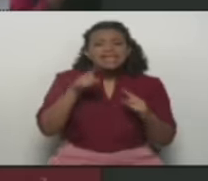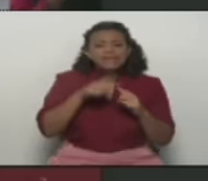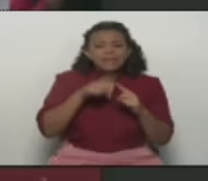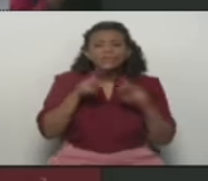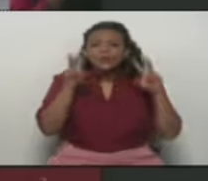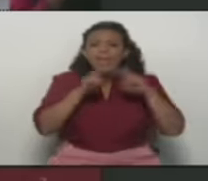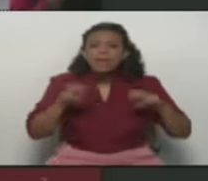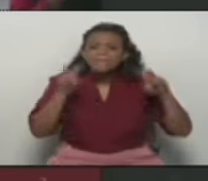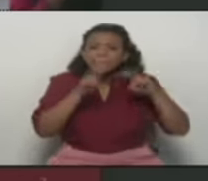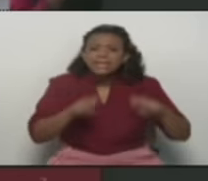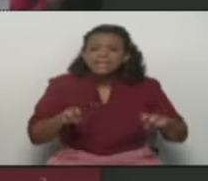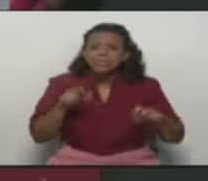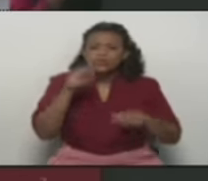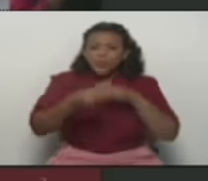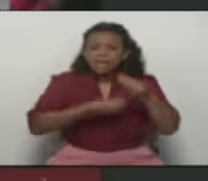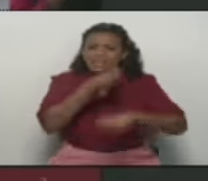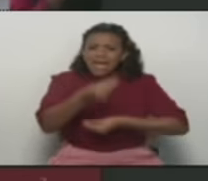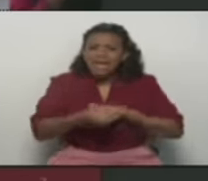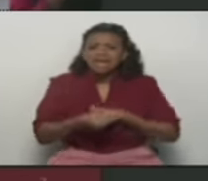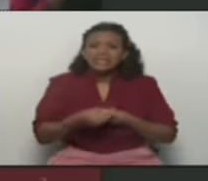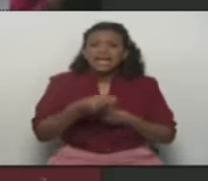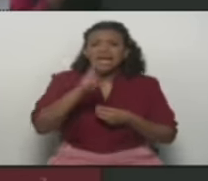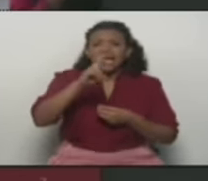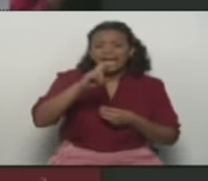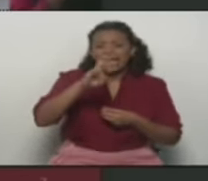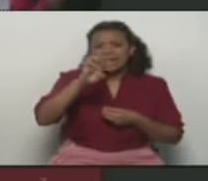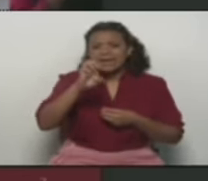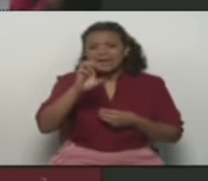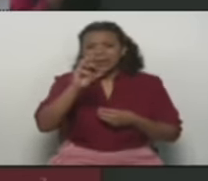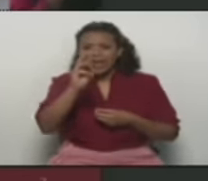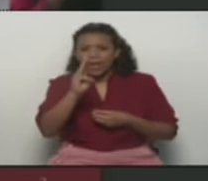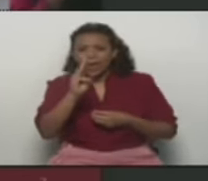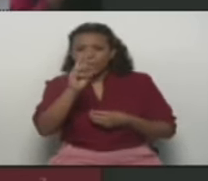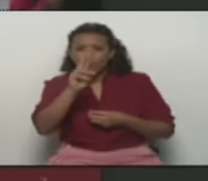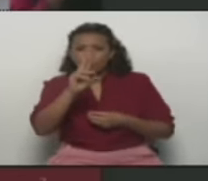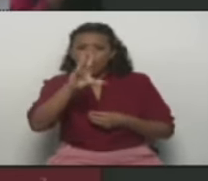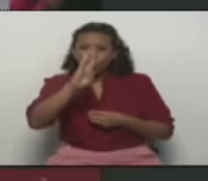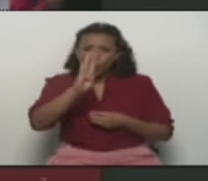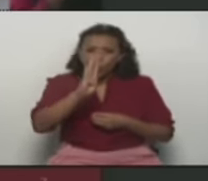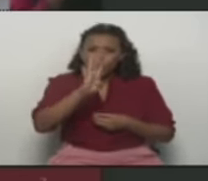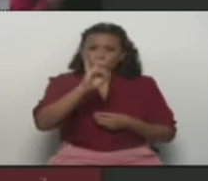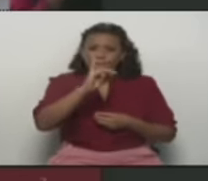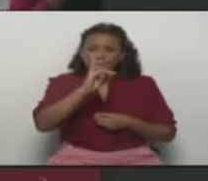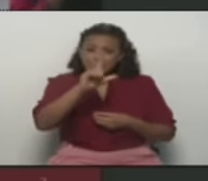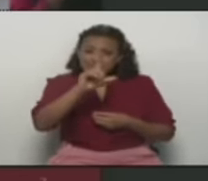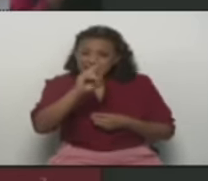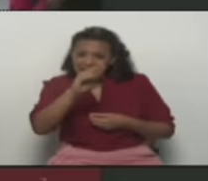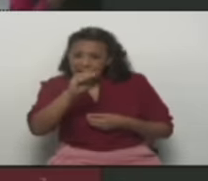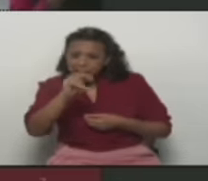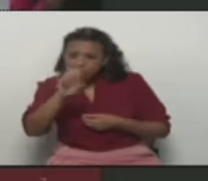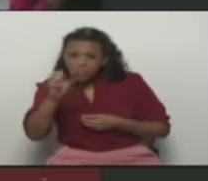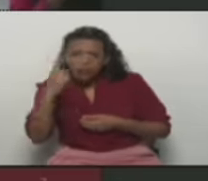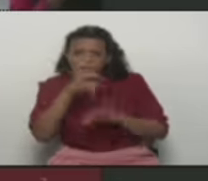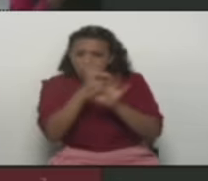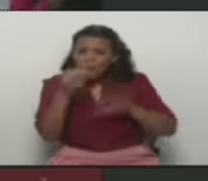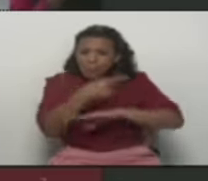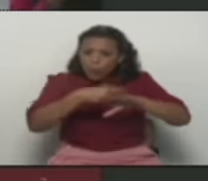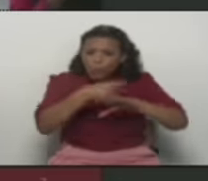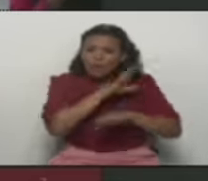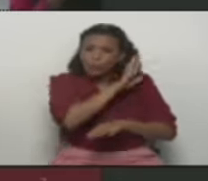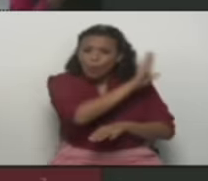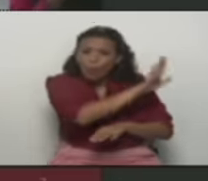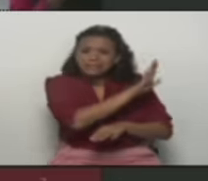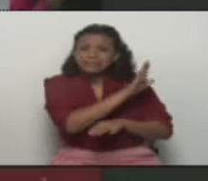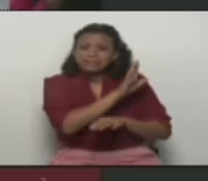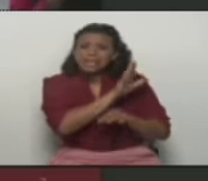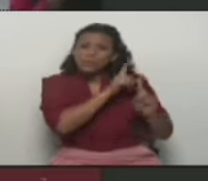está en la buena. Cuando los republicanos están en el poder, Elliot Abrams está en la buena. Entonces, quien tiene influencia ahorita no es Elliot Abrams, es él. Y ese hombre conoce a Venezuela